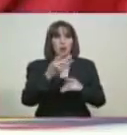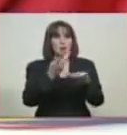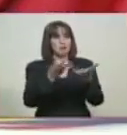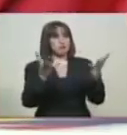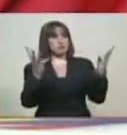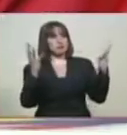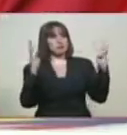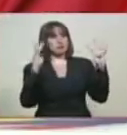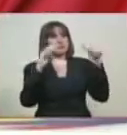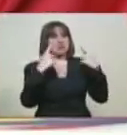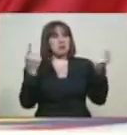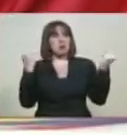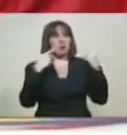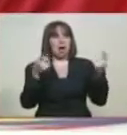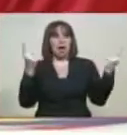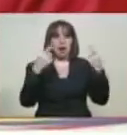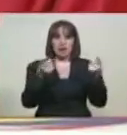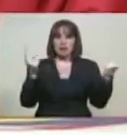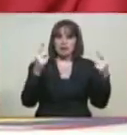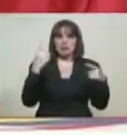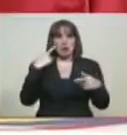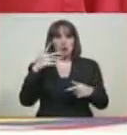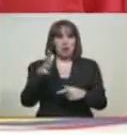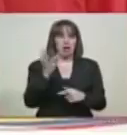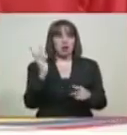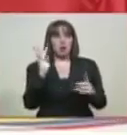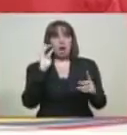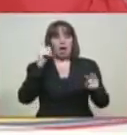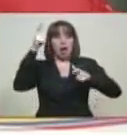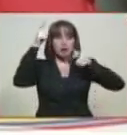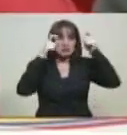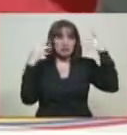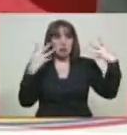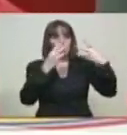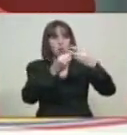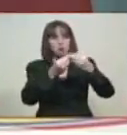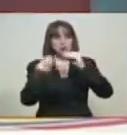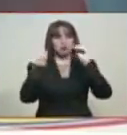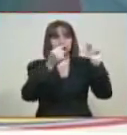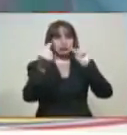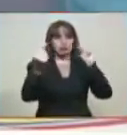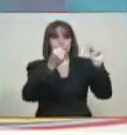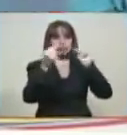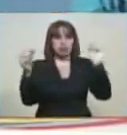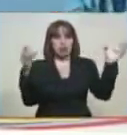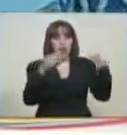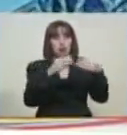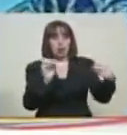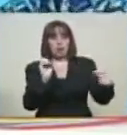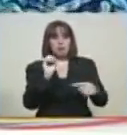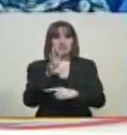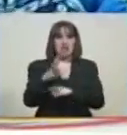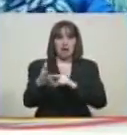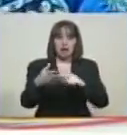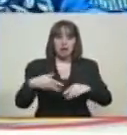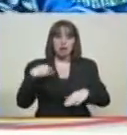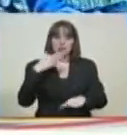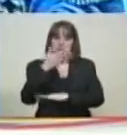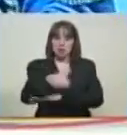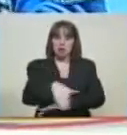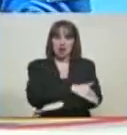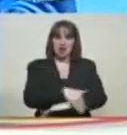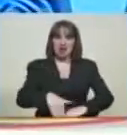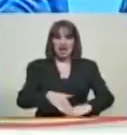espacios del ateneo recibiendo el comandante chávez el comandante chávez nos dio un mensaje vamos a las calles